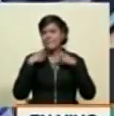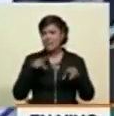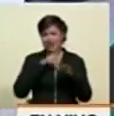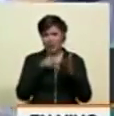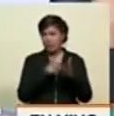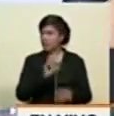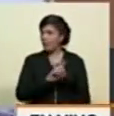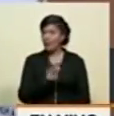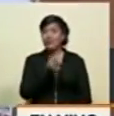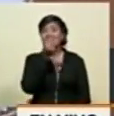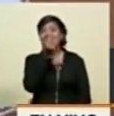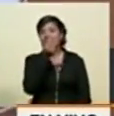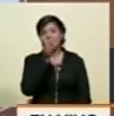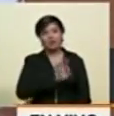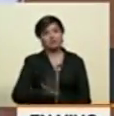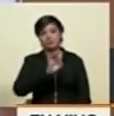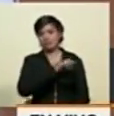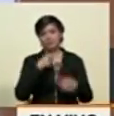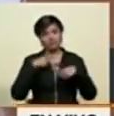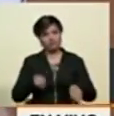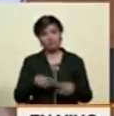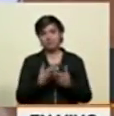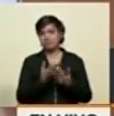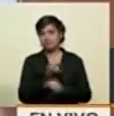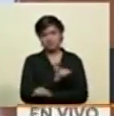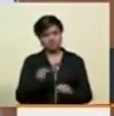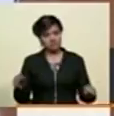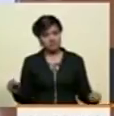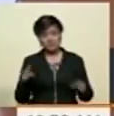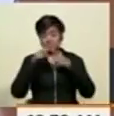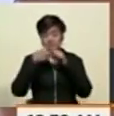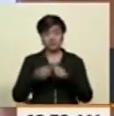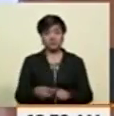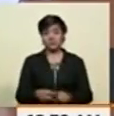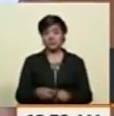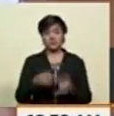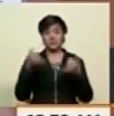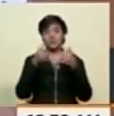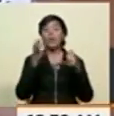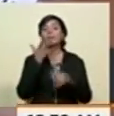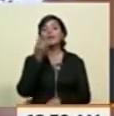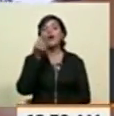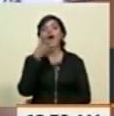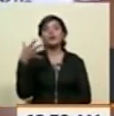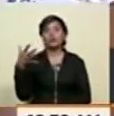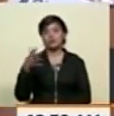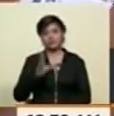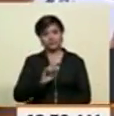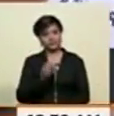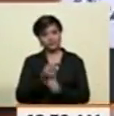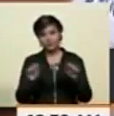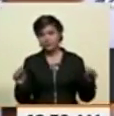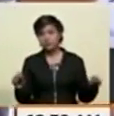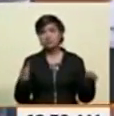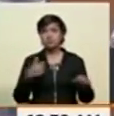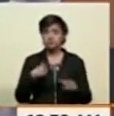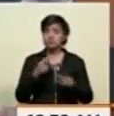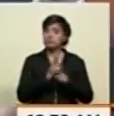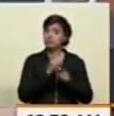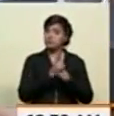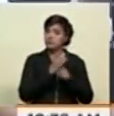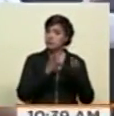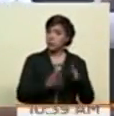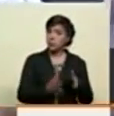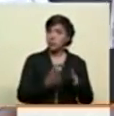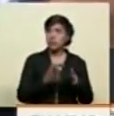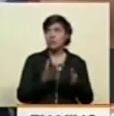gramo. Entonces no podemos hacer los cálculos lineales en el caso del arroz, que yo utilizo